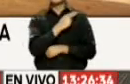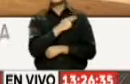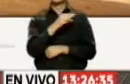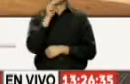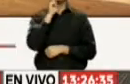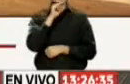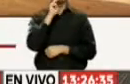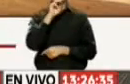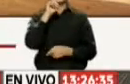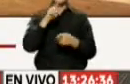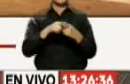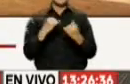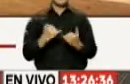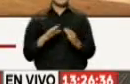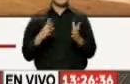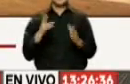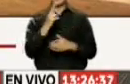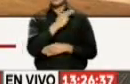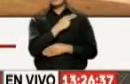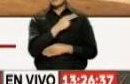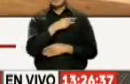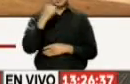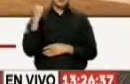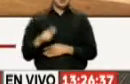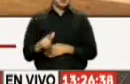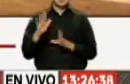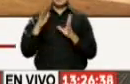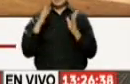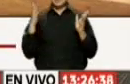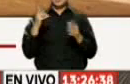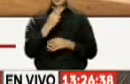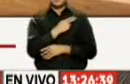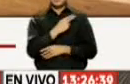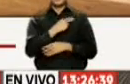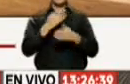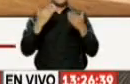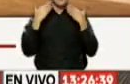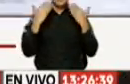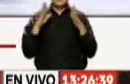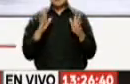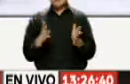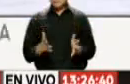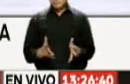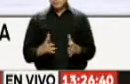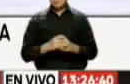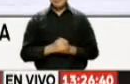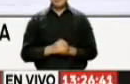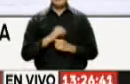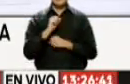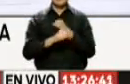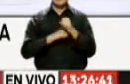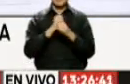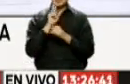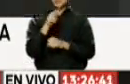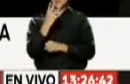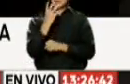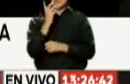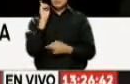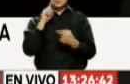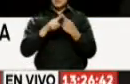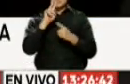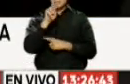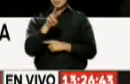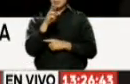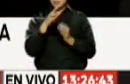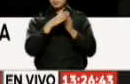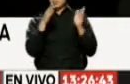no han hecho nada. De la Universidad de Loja y no han hecho nada. De la Universidad de Guayaquil y no han hecho nada. Entre 2014 y 2016, la